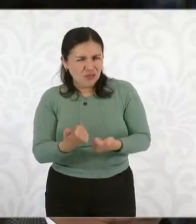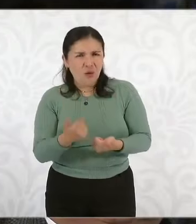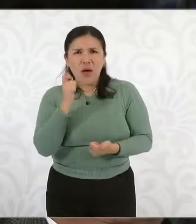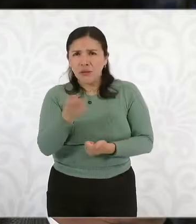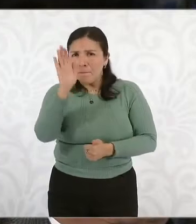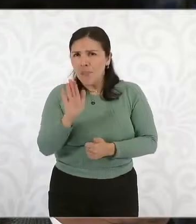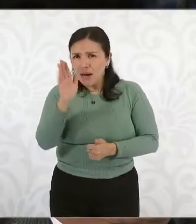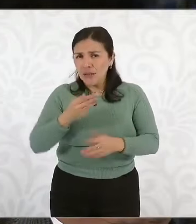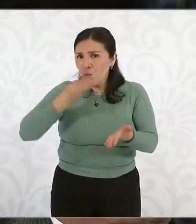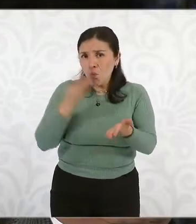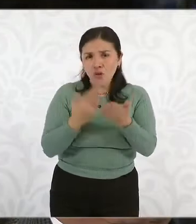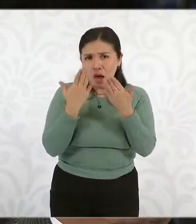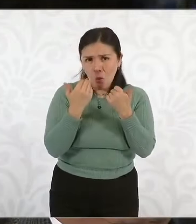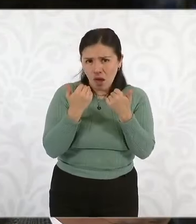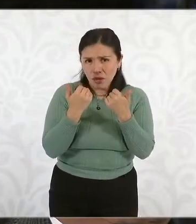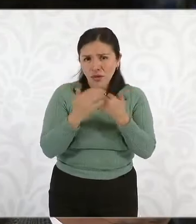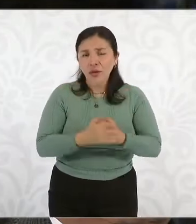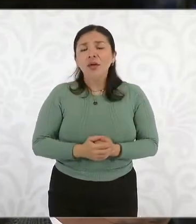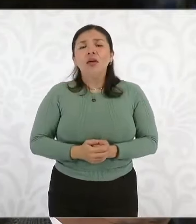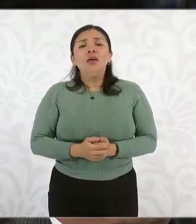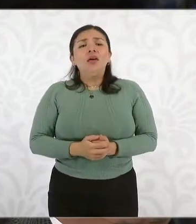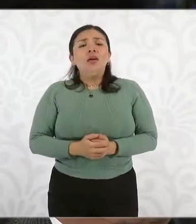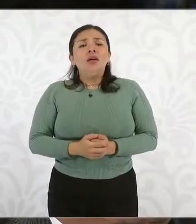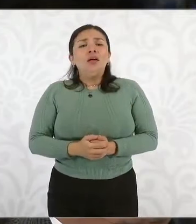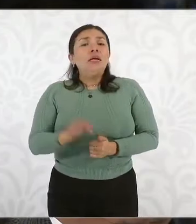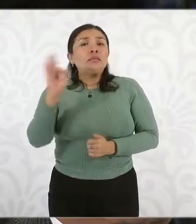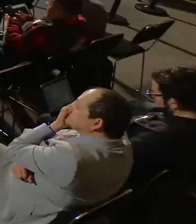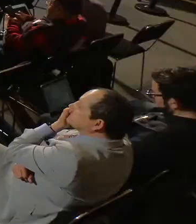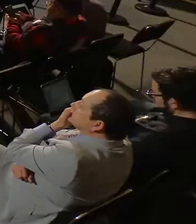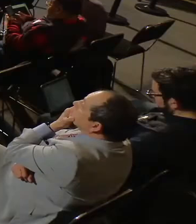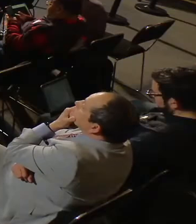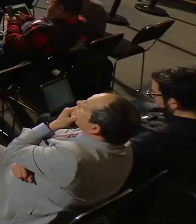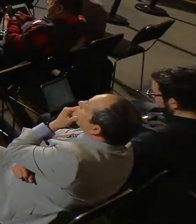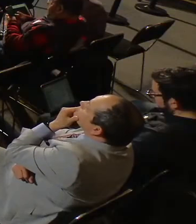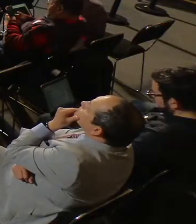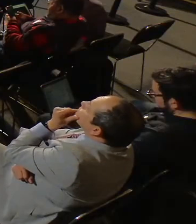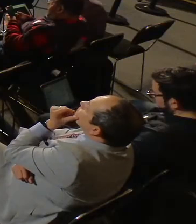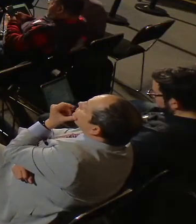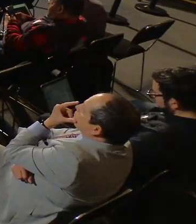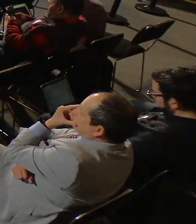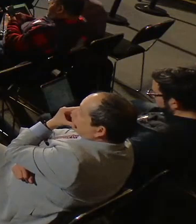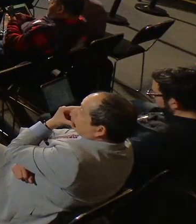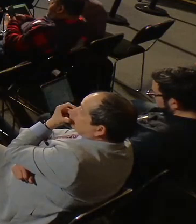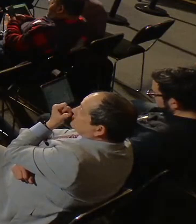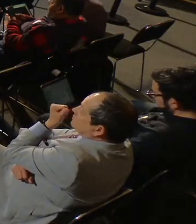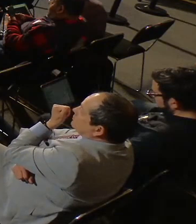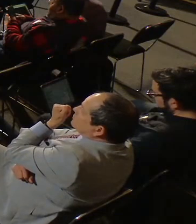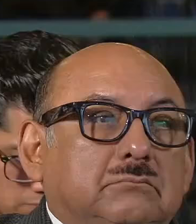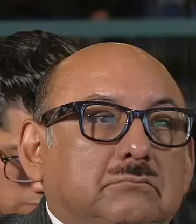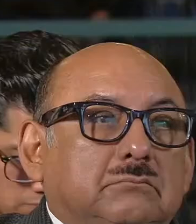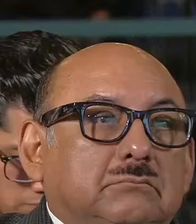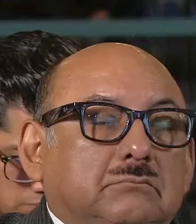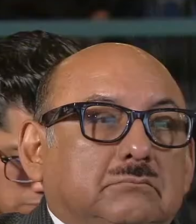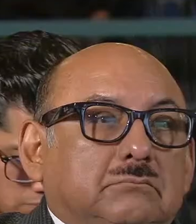multas cuando concesionarios continúen mintiendo, como TV Azteca, que dice que México es un narcoestado, en